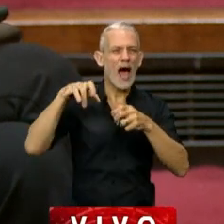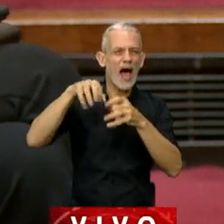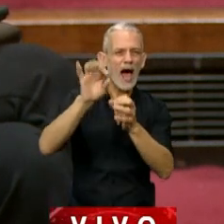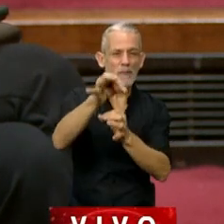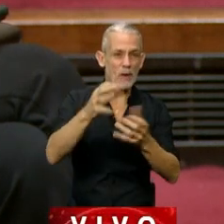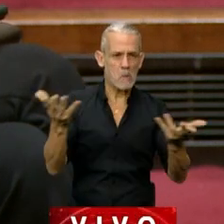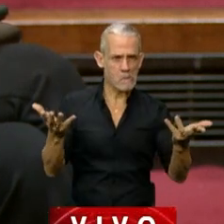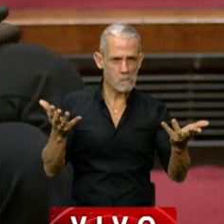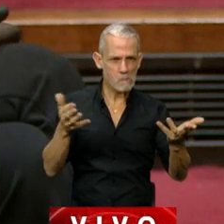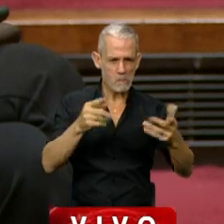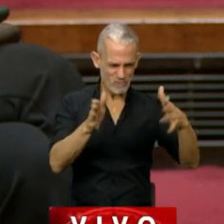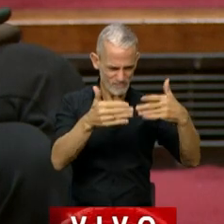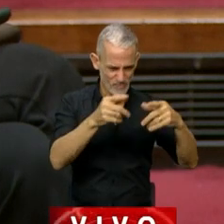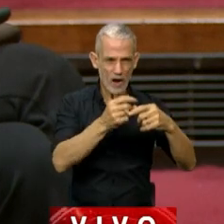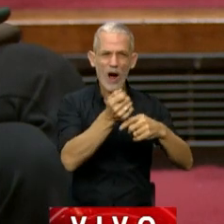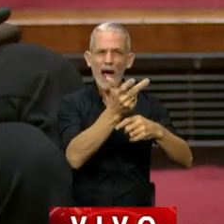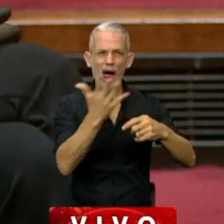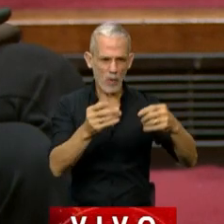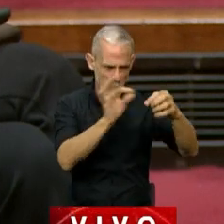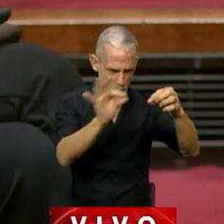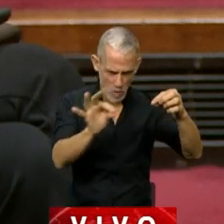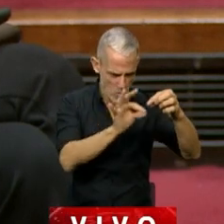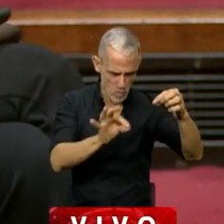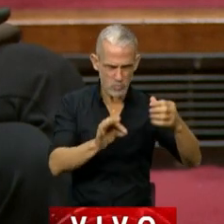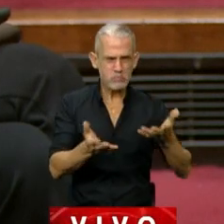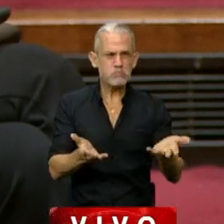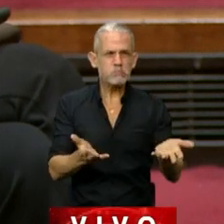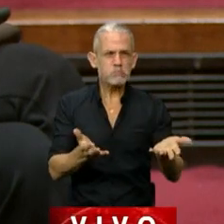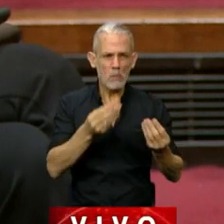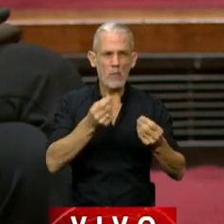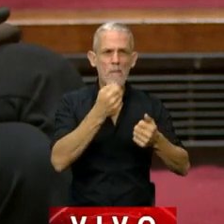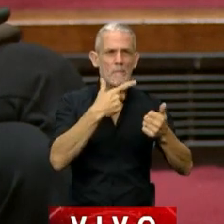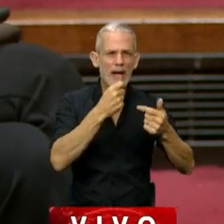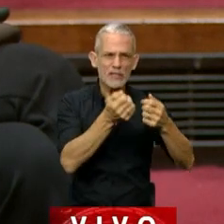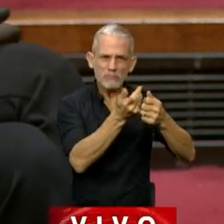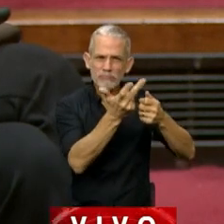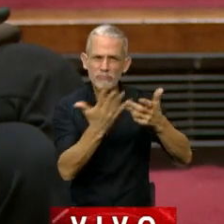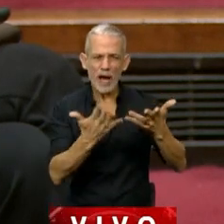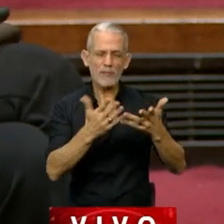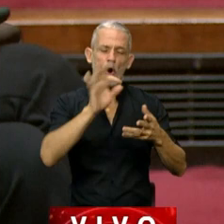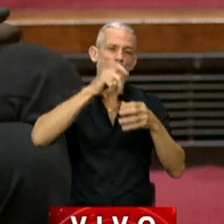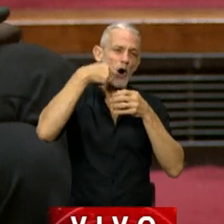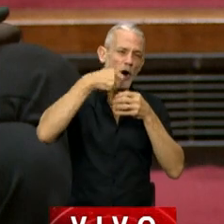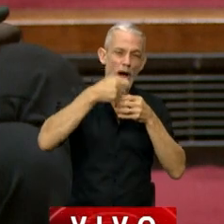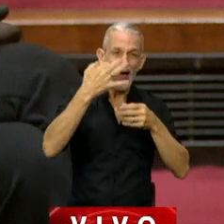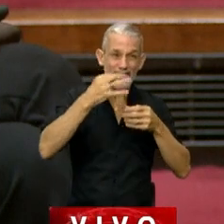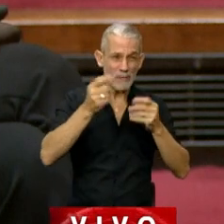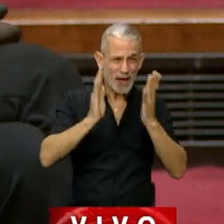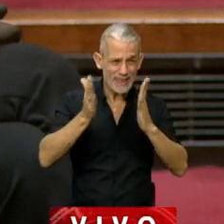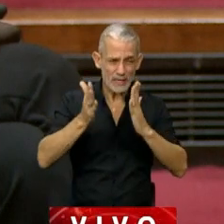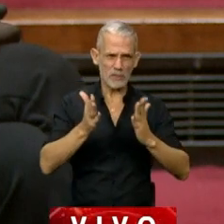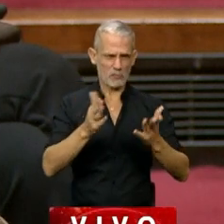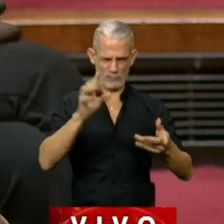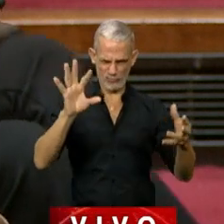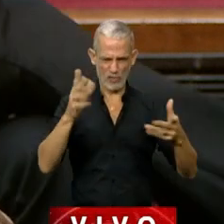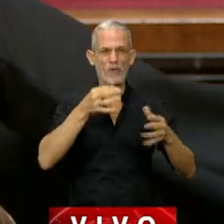tienen relación con la cantidad total de pastillas o de jarabe que hay que tomar para un tratamiento.